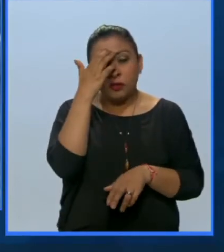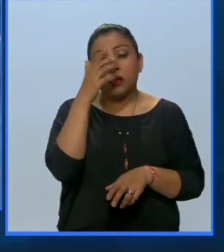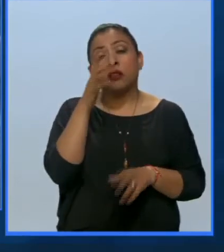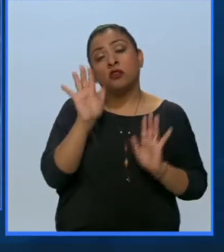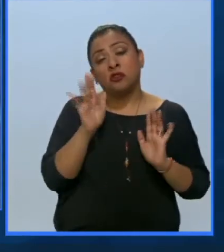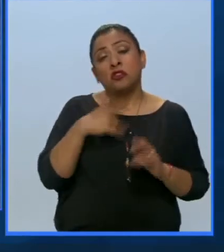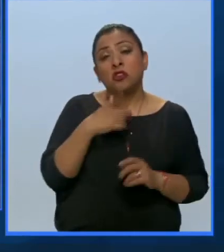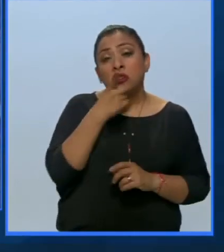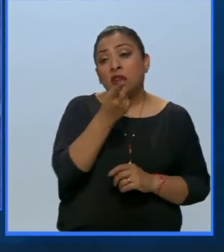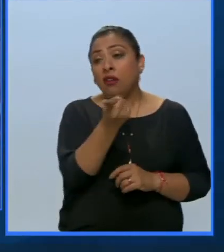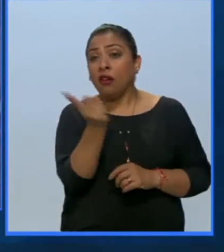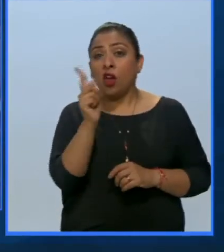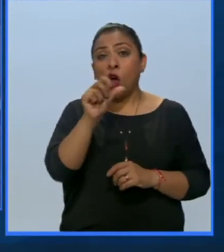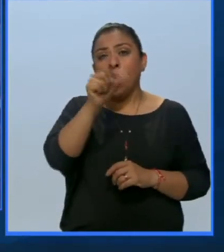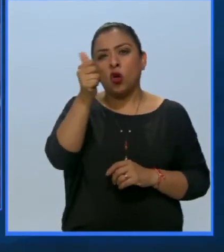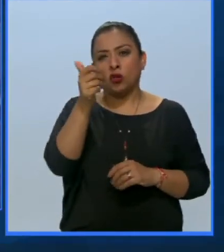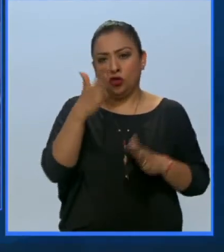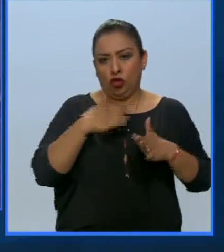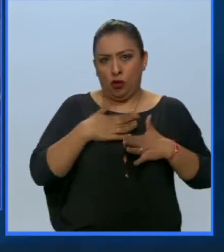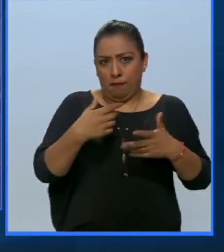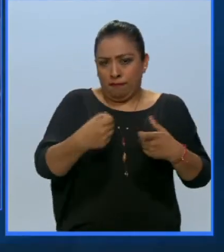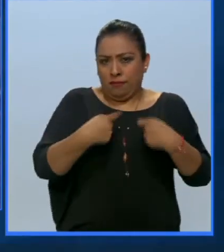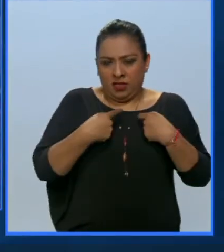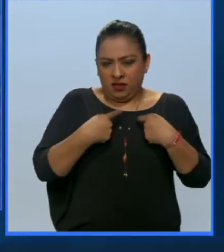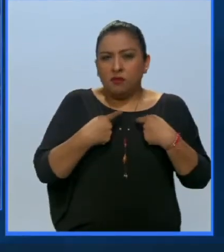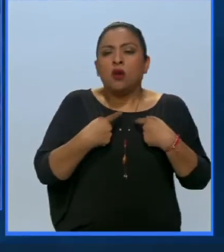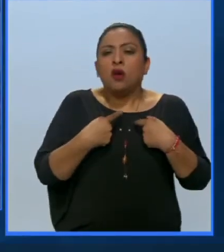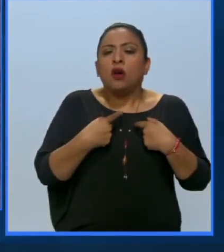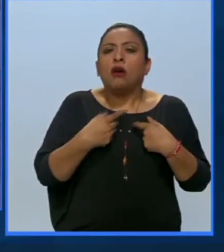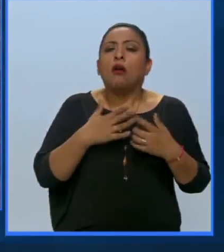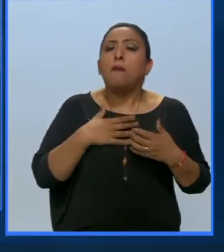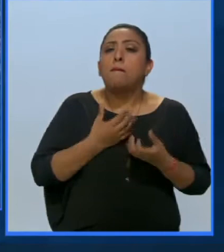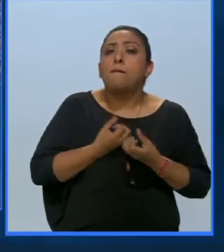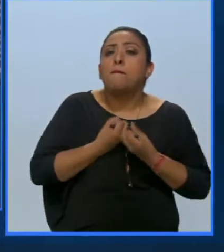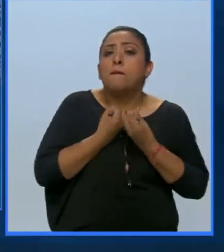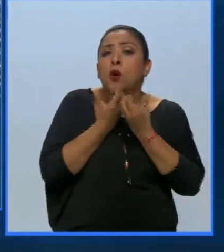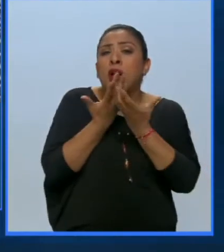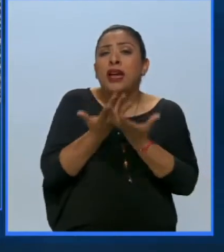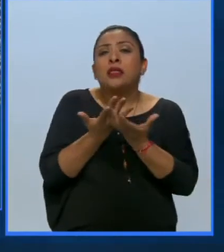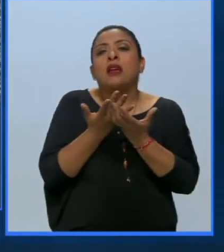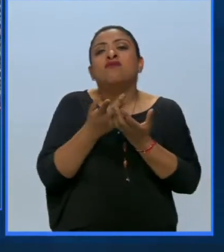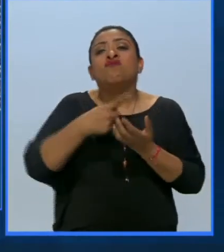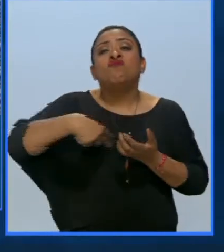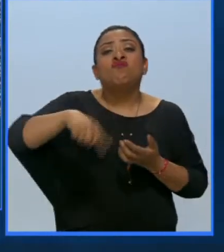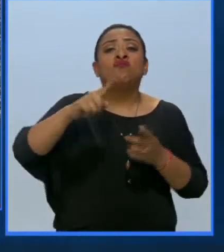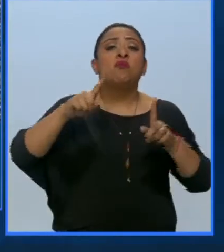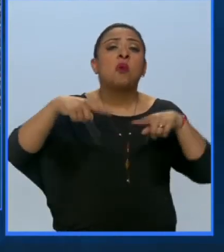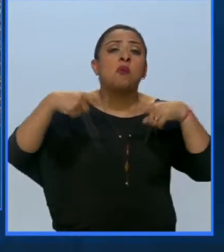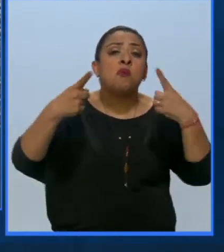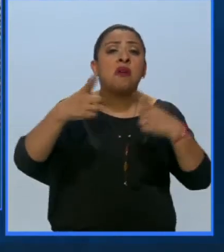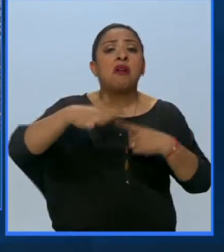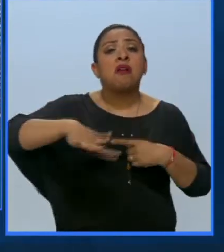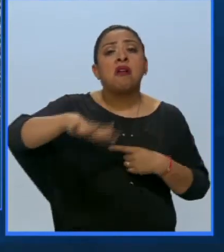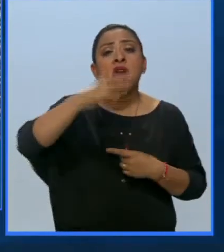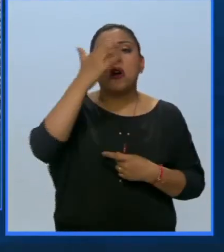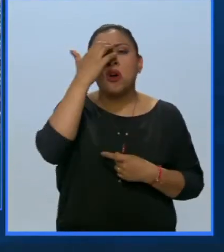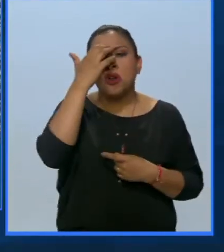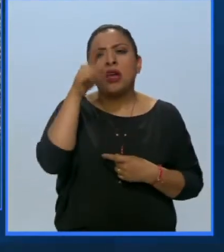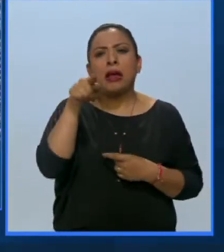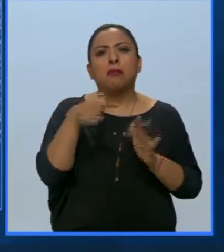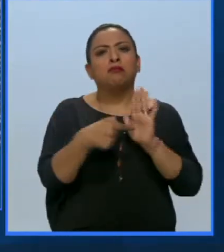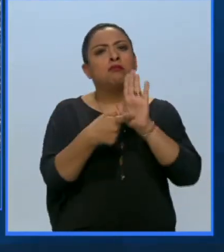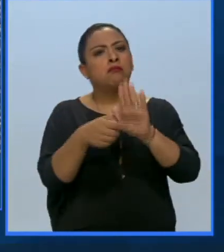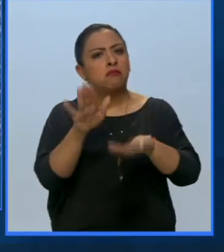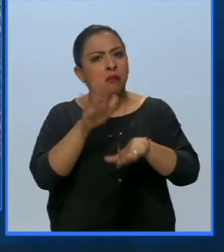él, ni otros más, ni yo mismo, hemos sido poetas del todo populares. Él ha adquirido notoriedad